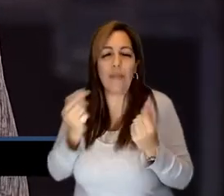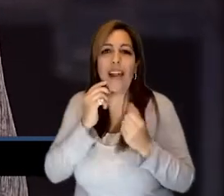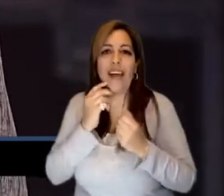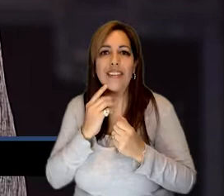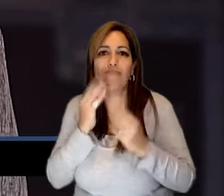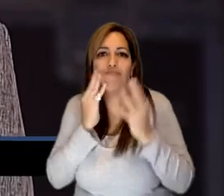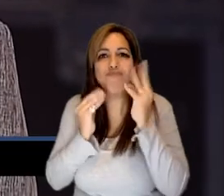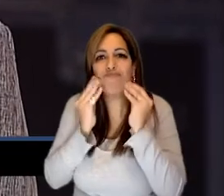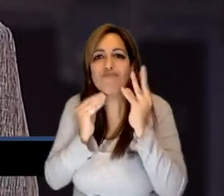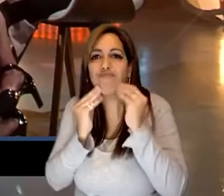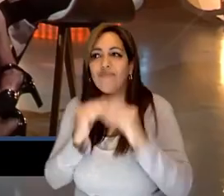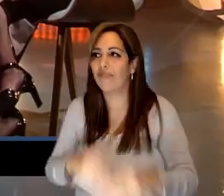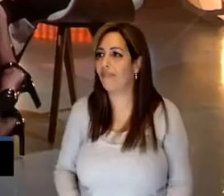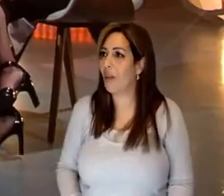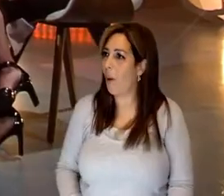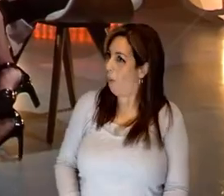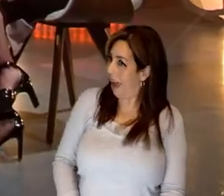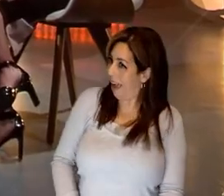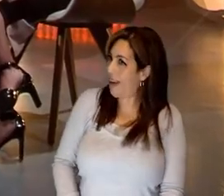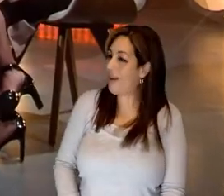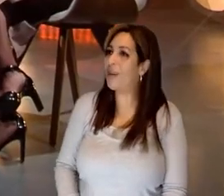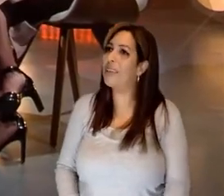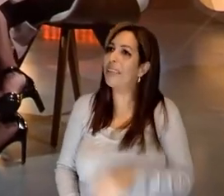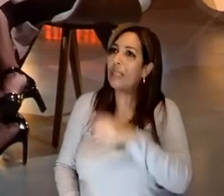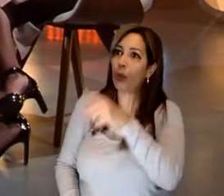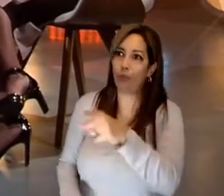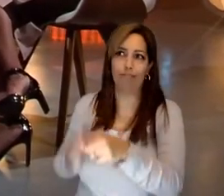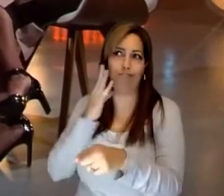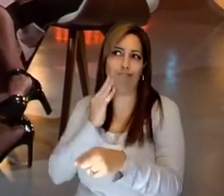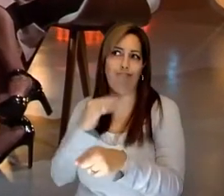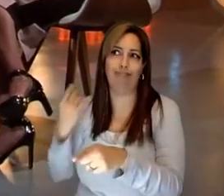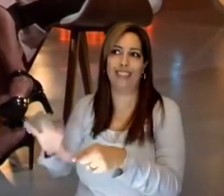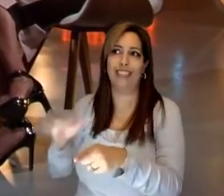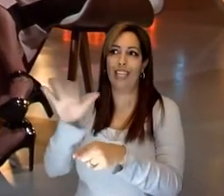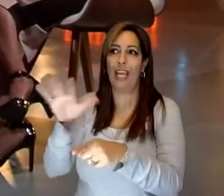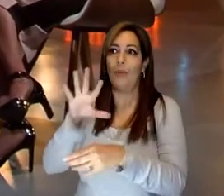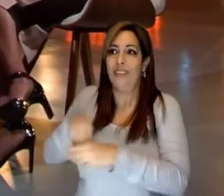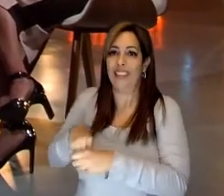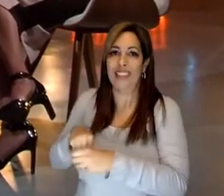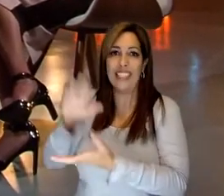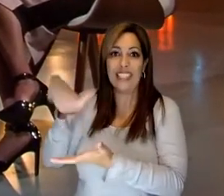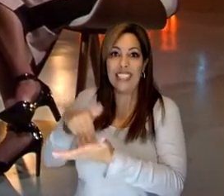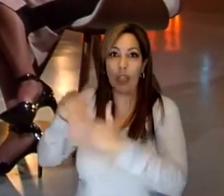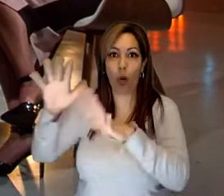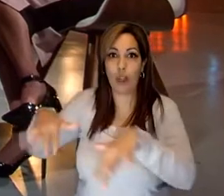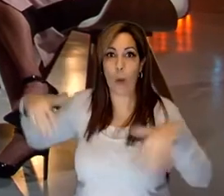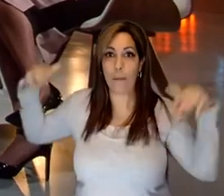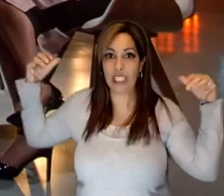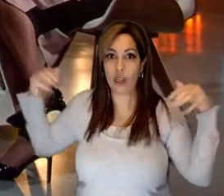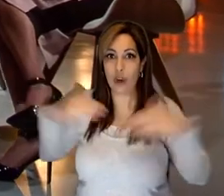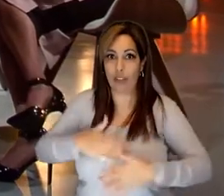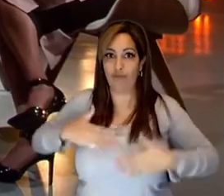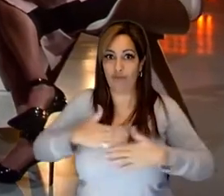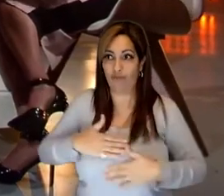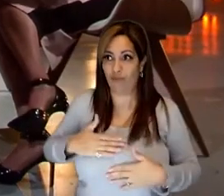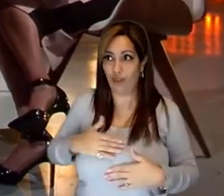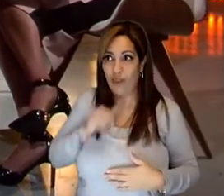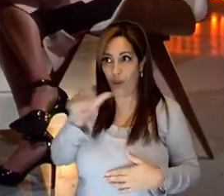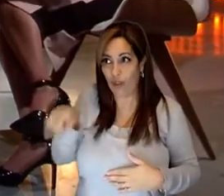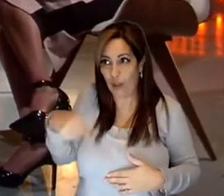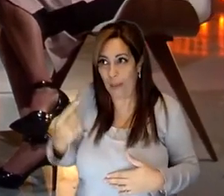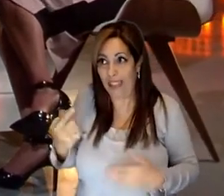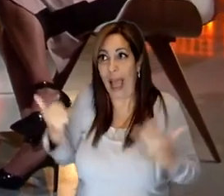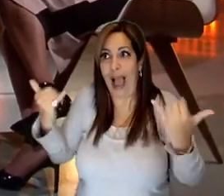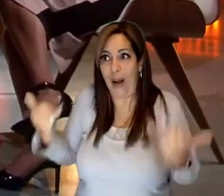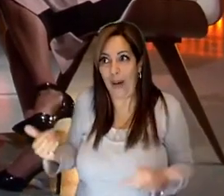pedacito de muelle. Qué bien, Mariela, con tu peritaje ya teniendo centro de convenciones, que allá no meramente es